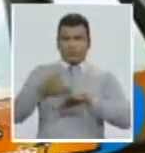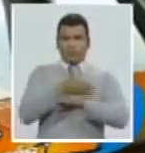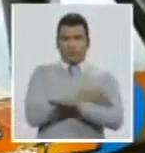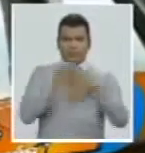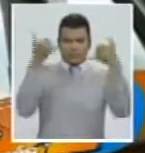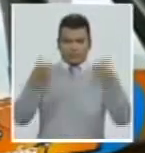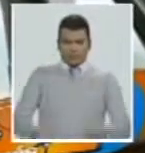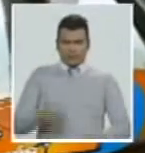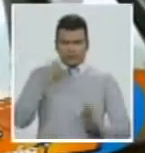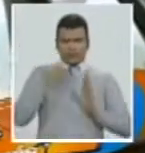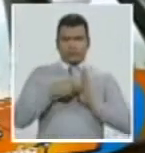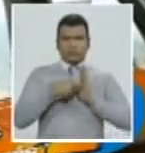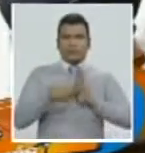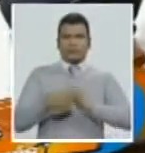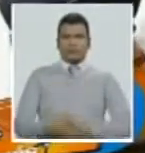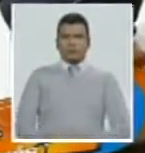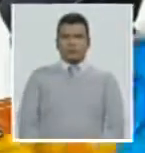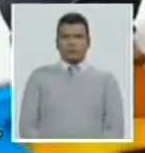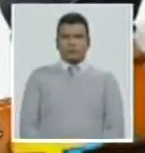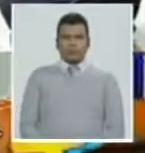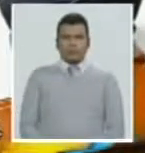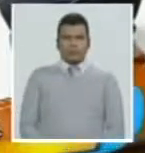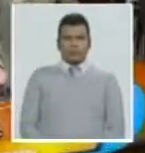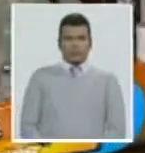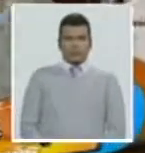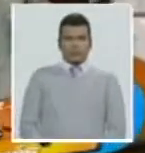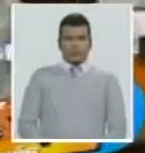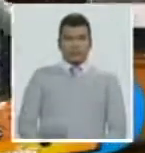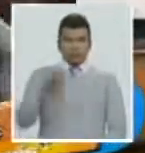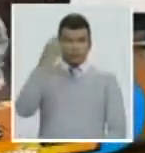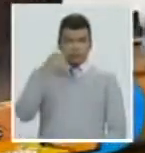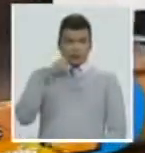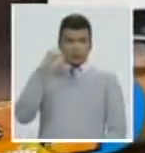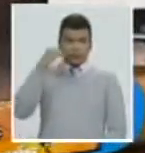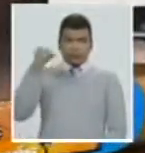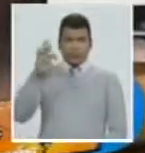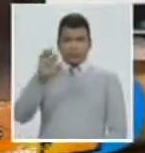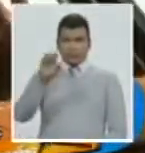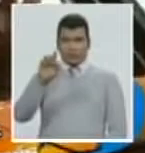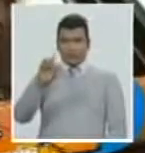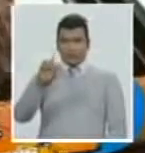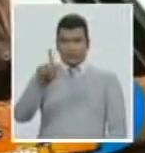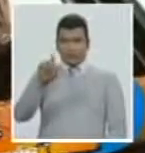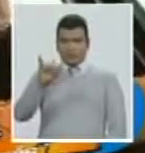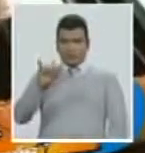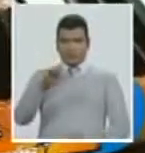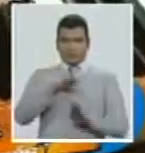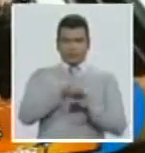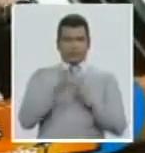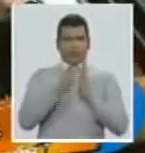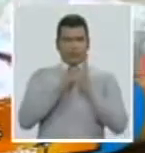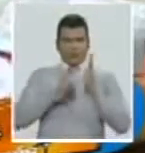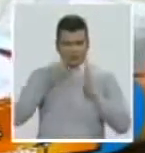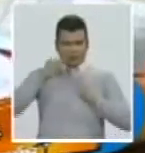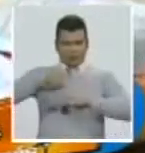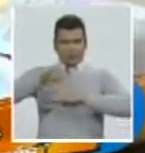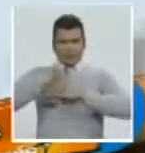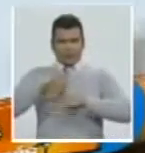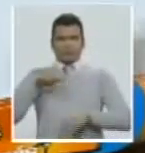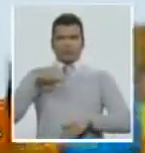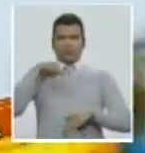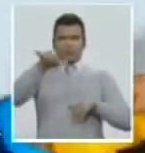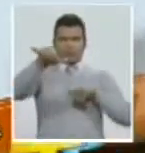Aérea Colombiana 4131 Arpía. Por un día, nuestra presentadora Sofi Plaza se puso en las botas de una piloto de la Fuerza Aérea. Y